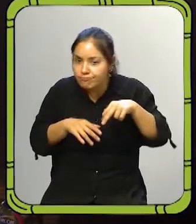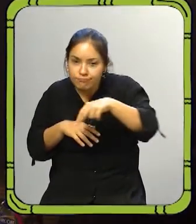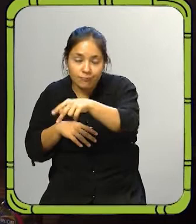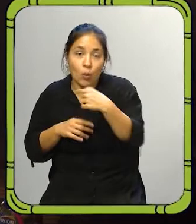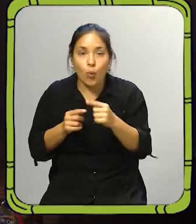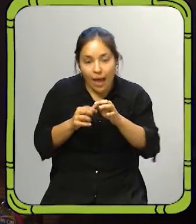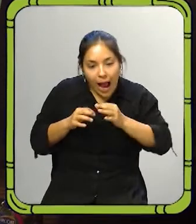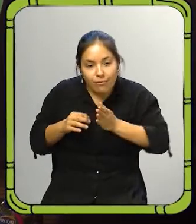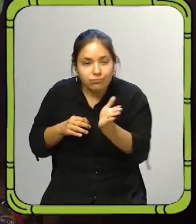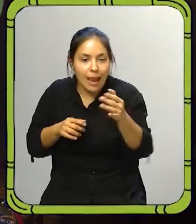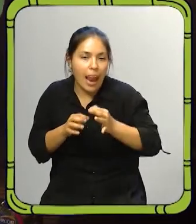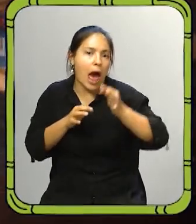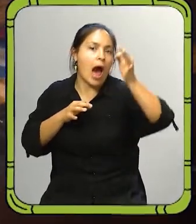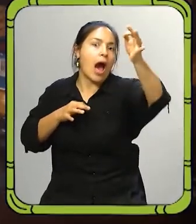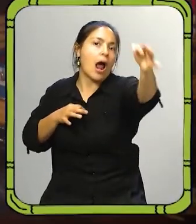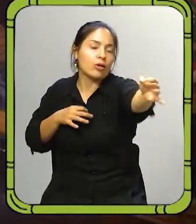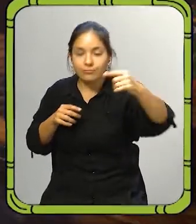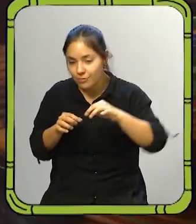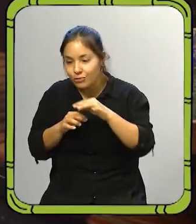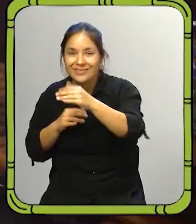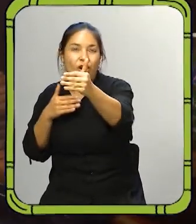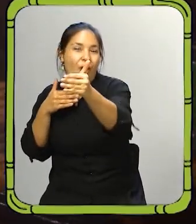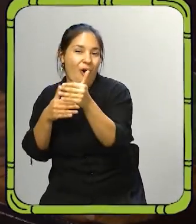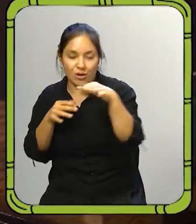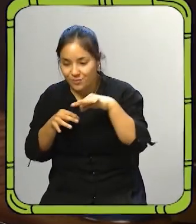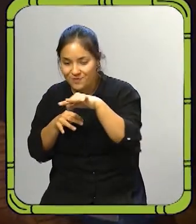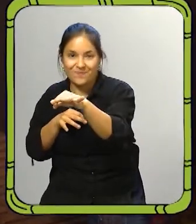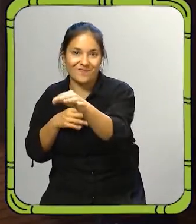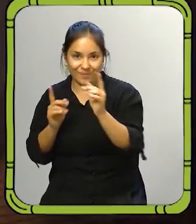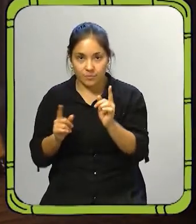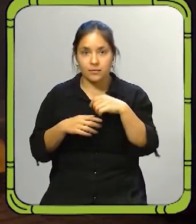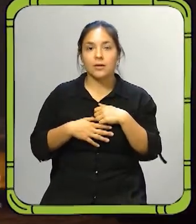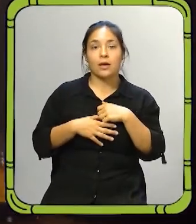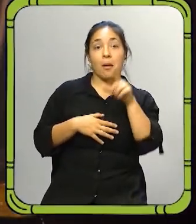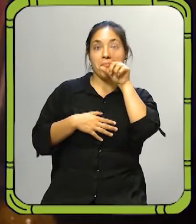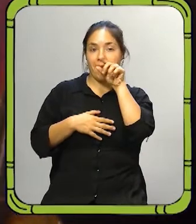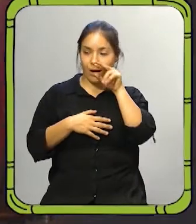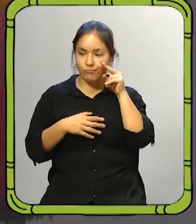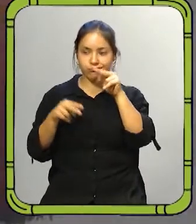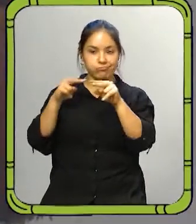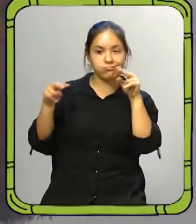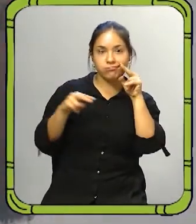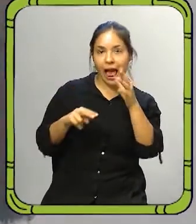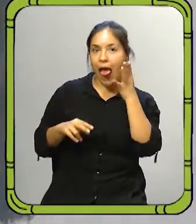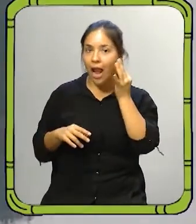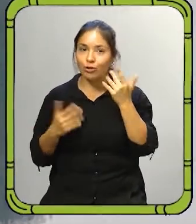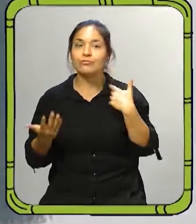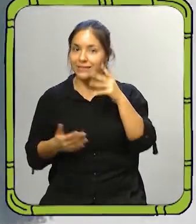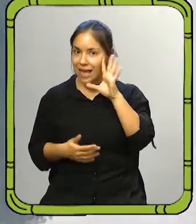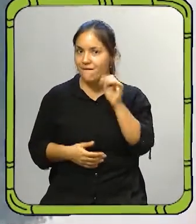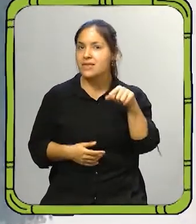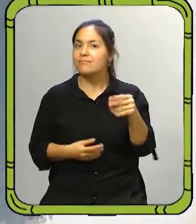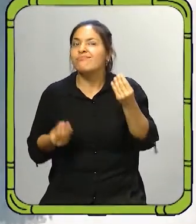camino largo y el otro era un camino más cortito. ¿Sabés qué habían contado los pájaros que habían visto? ¿Qué?